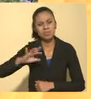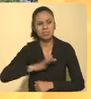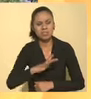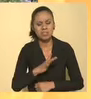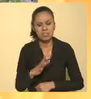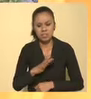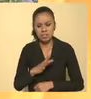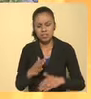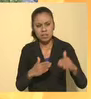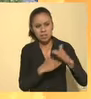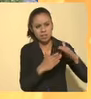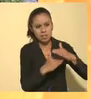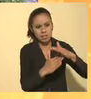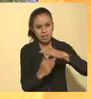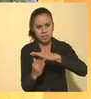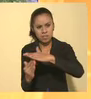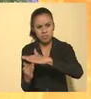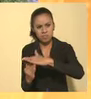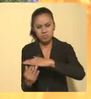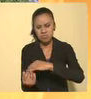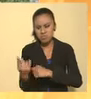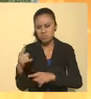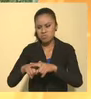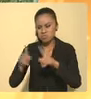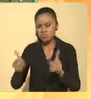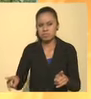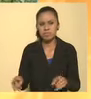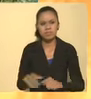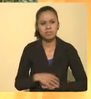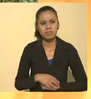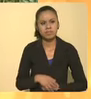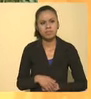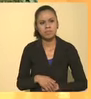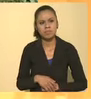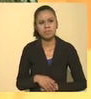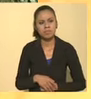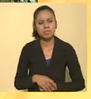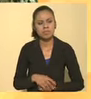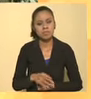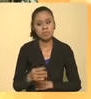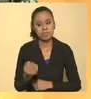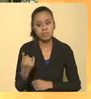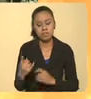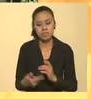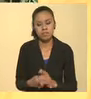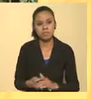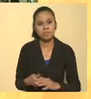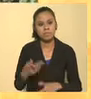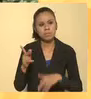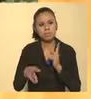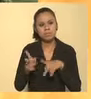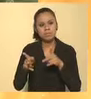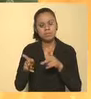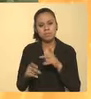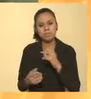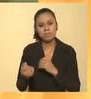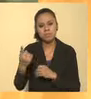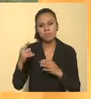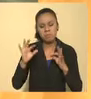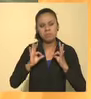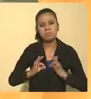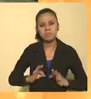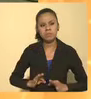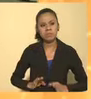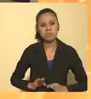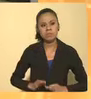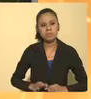cada mesa tiene uno distinto. Exactamente, distintos. Ya no es como tan rígido, es lo así que es. En alguna ocasión platicamos, ¿no? De que todo es como como mucho más relajado.